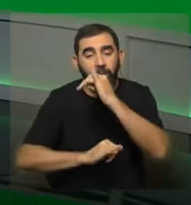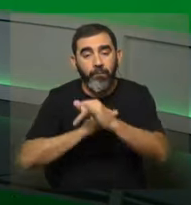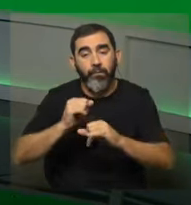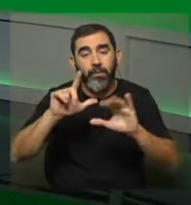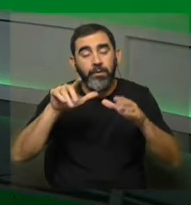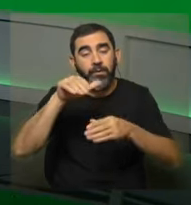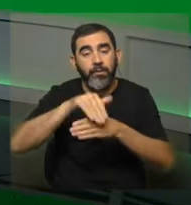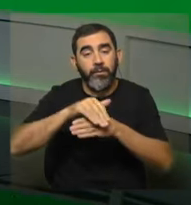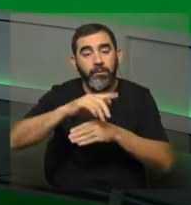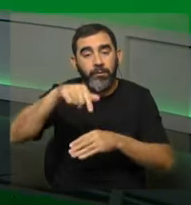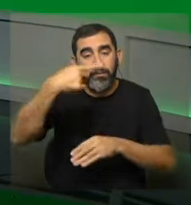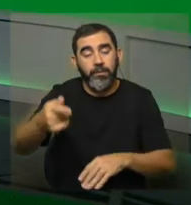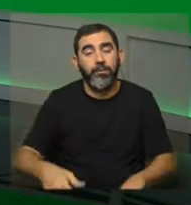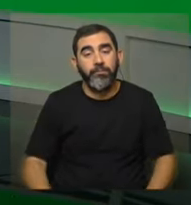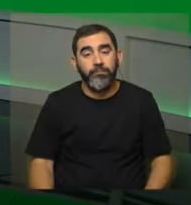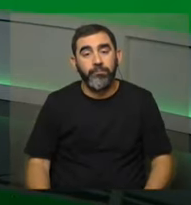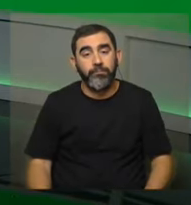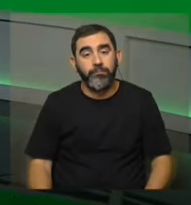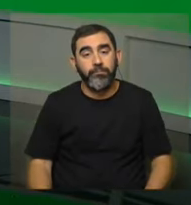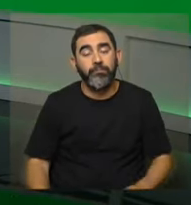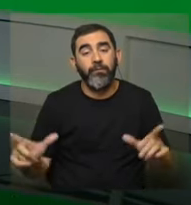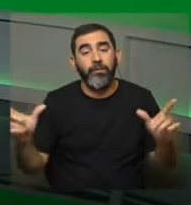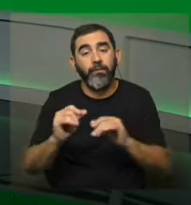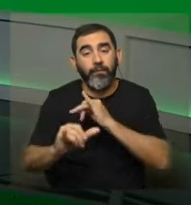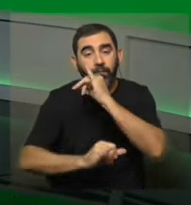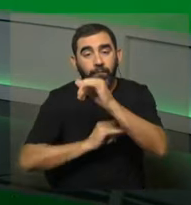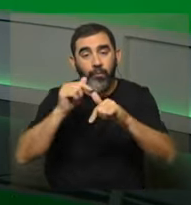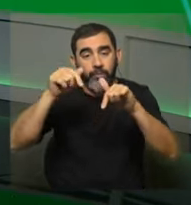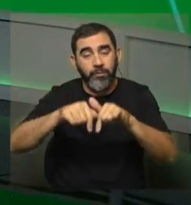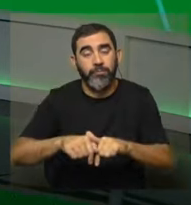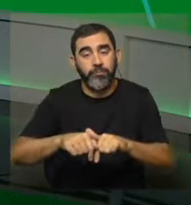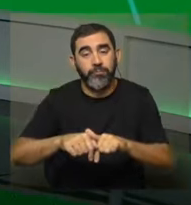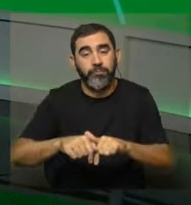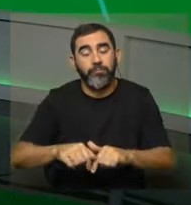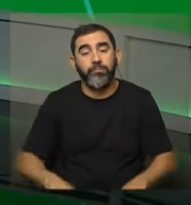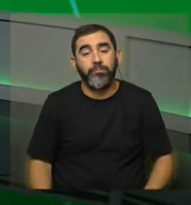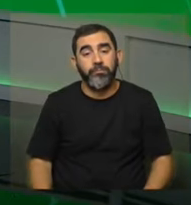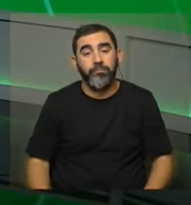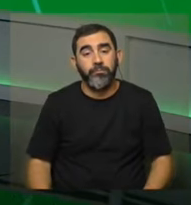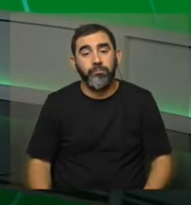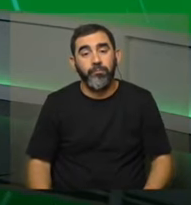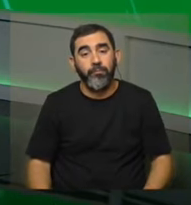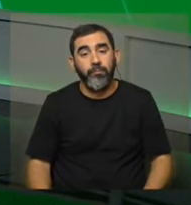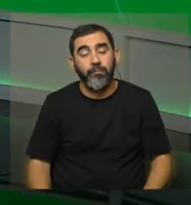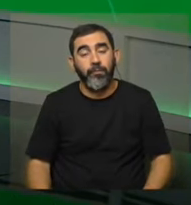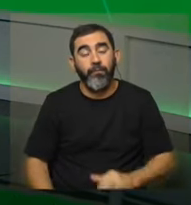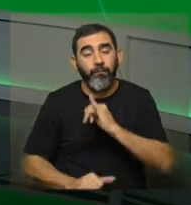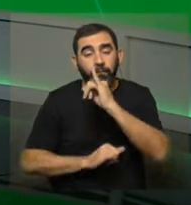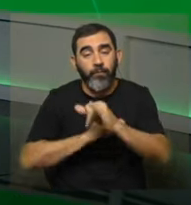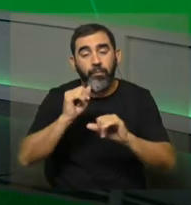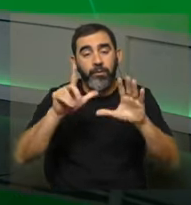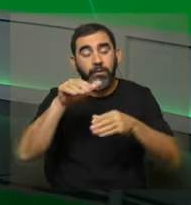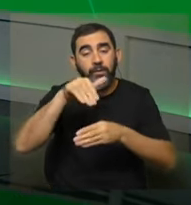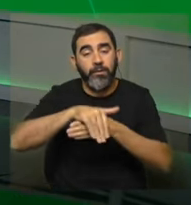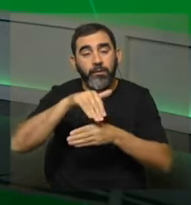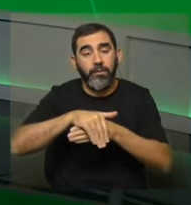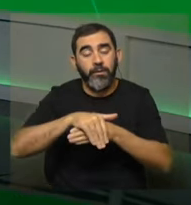a propósito de esto en nuestra edición central nosotros hasta acá llegamos con la edición medi día de mbd noticias la información vuelve a